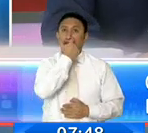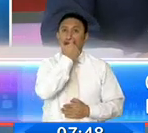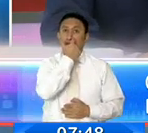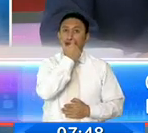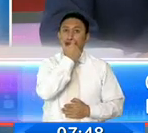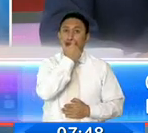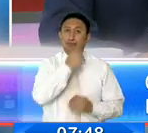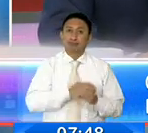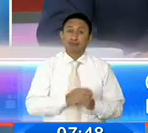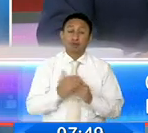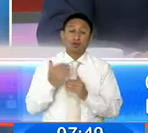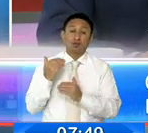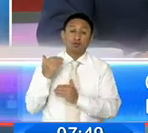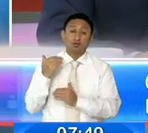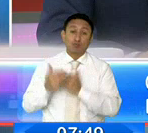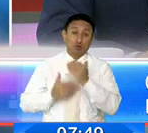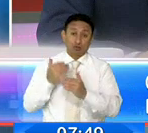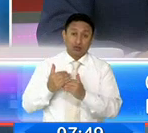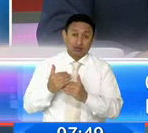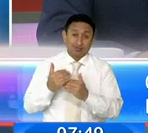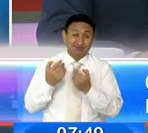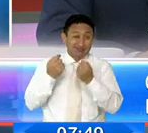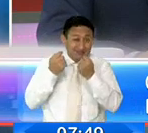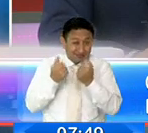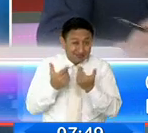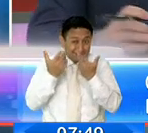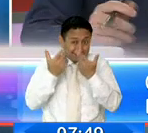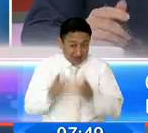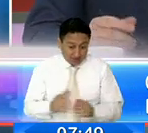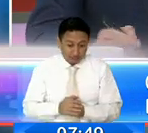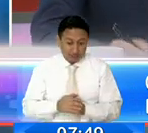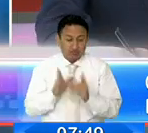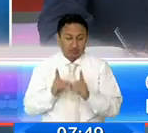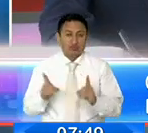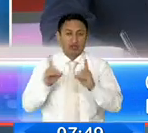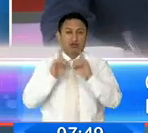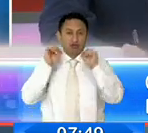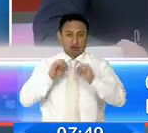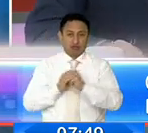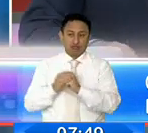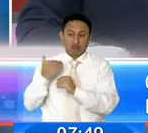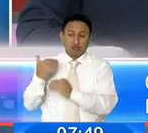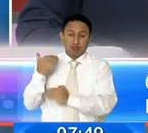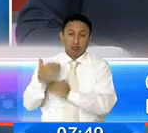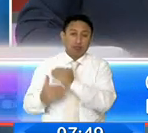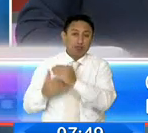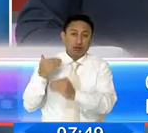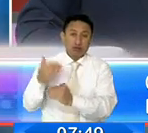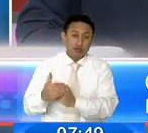casi terminados, yo tengo ya algunos datos, vienen procesos